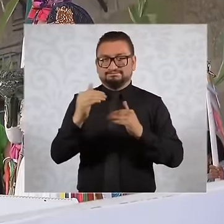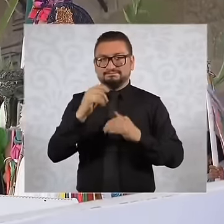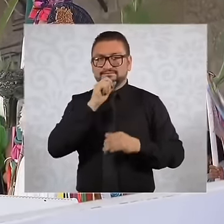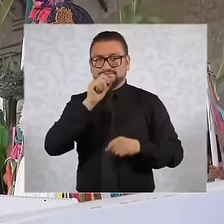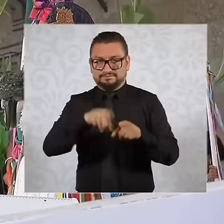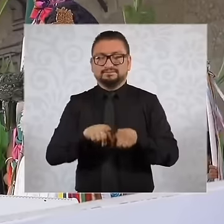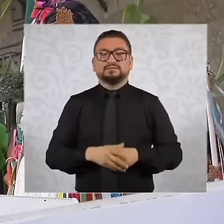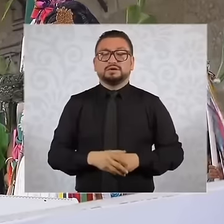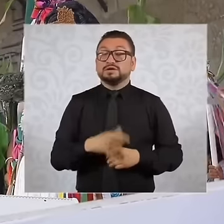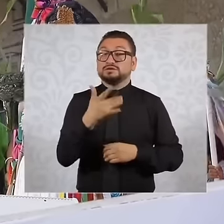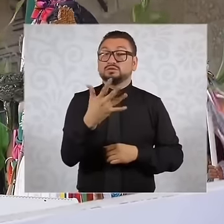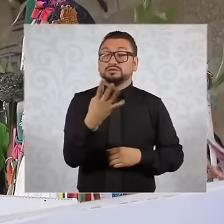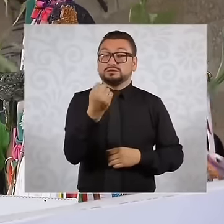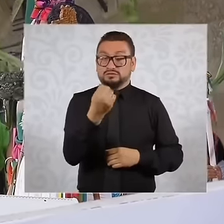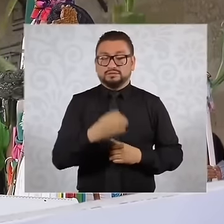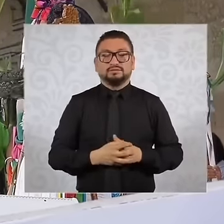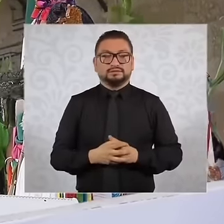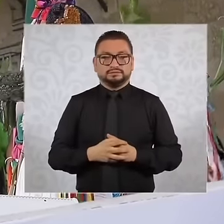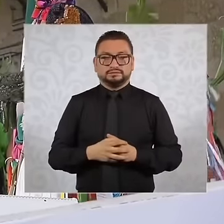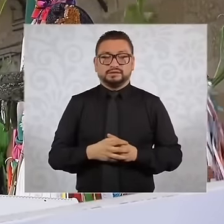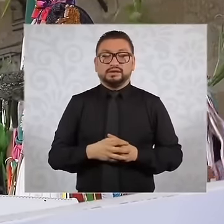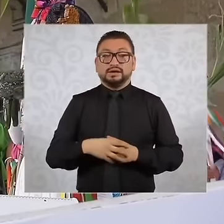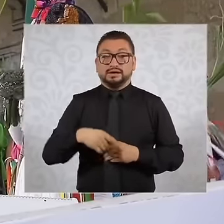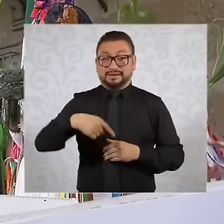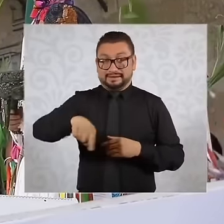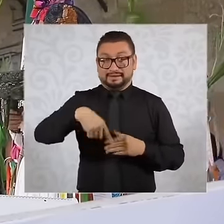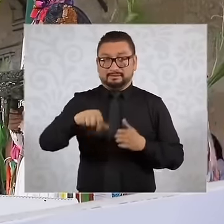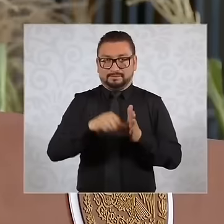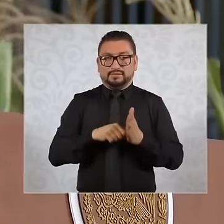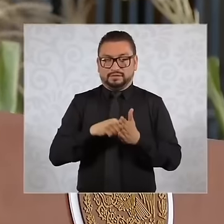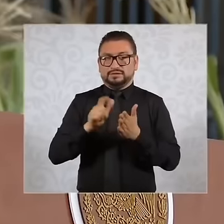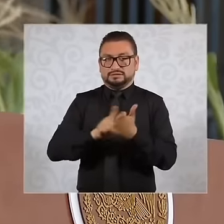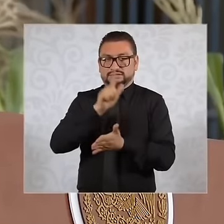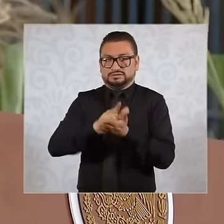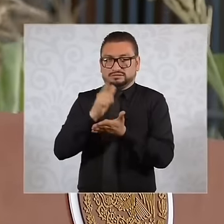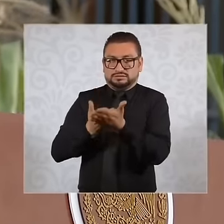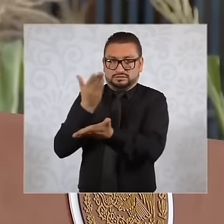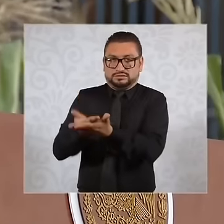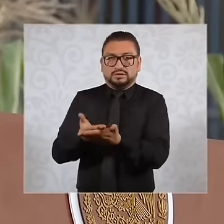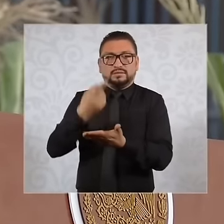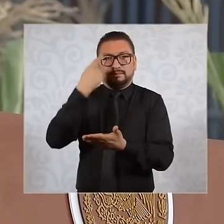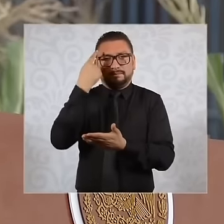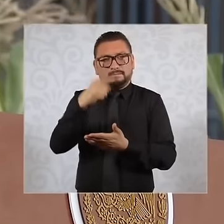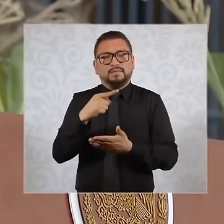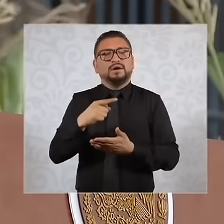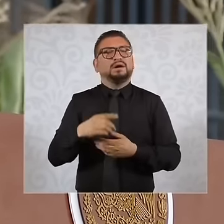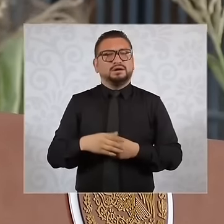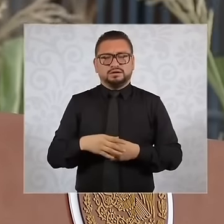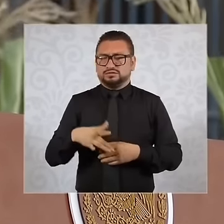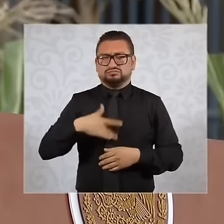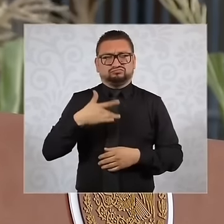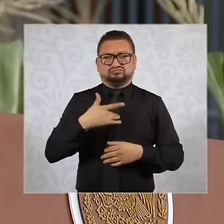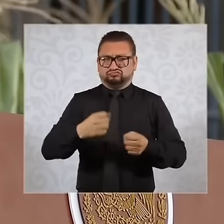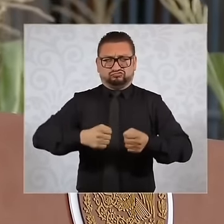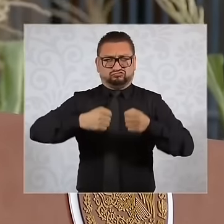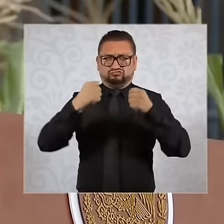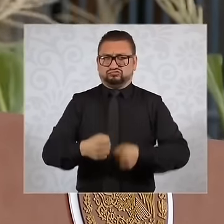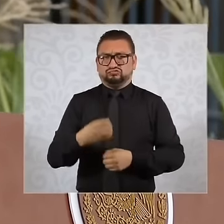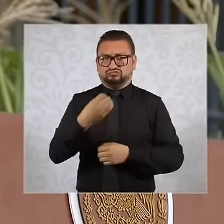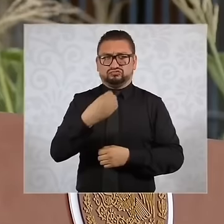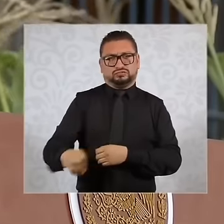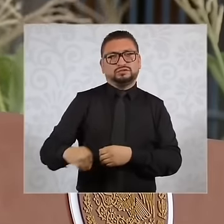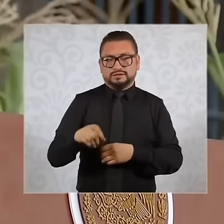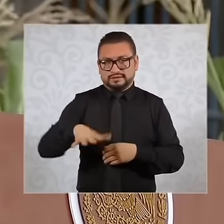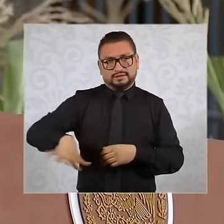59. Este mes enviaremos la ley para garantizar la obligatoriedad de la